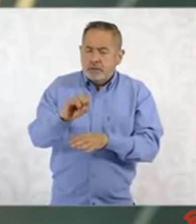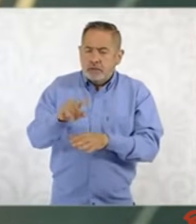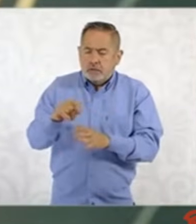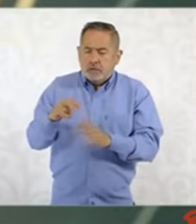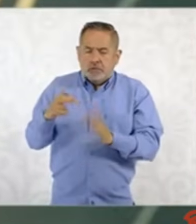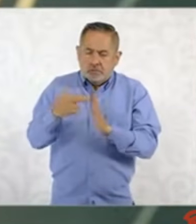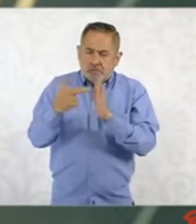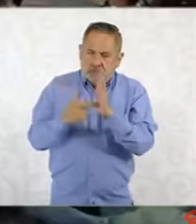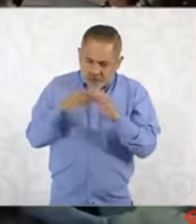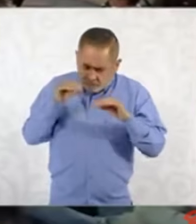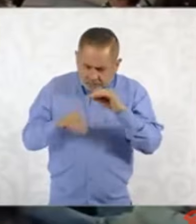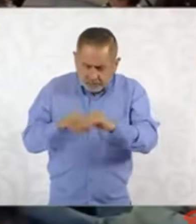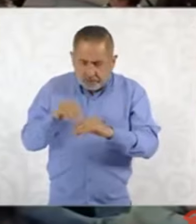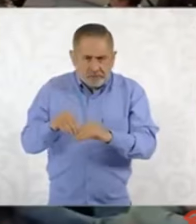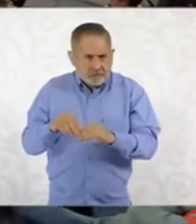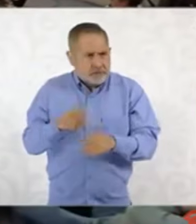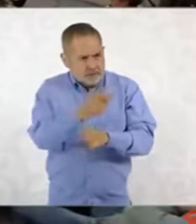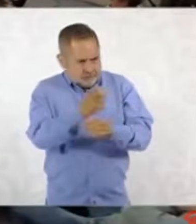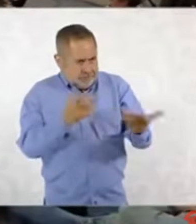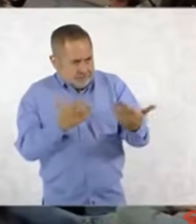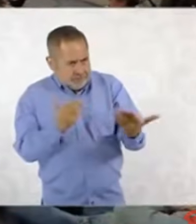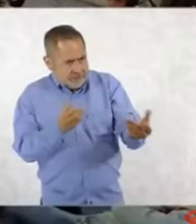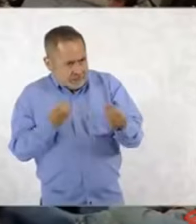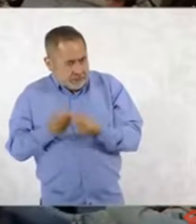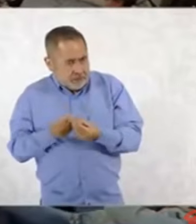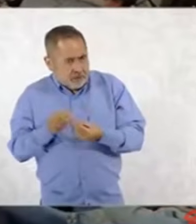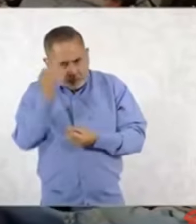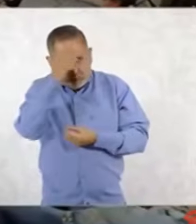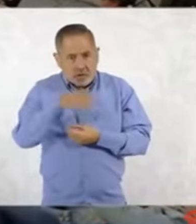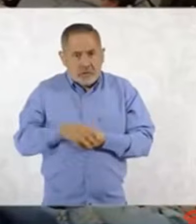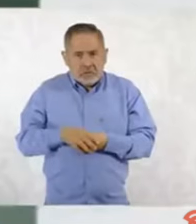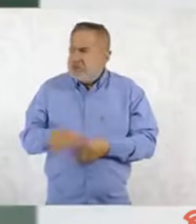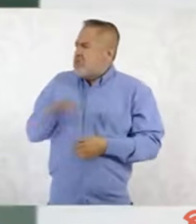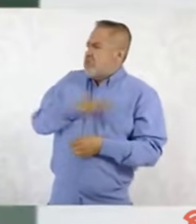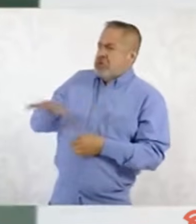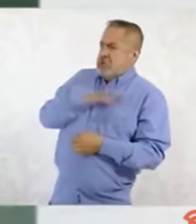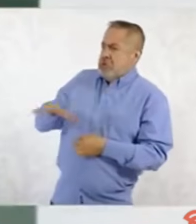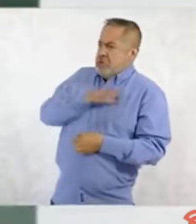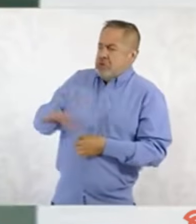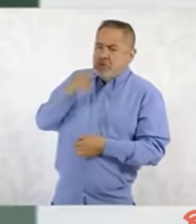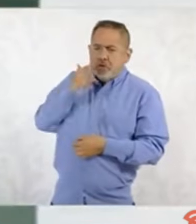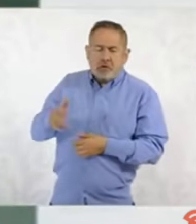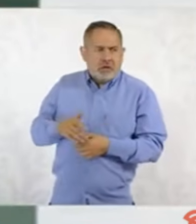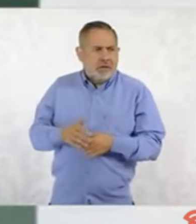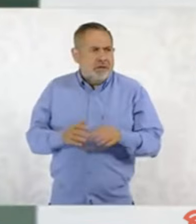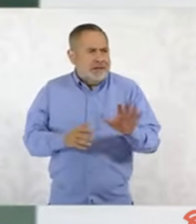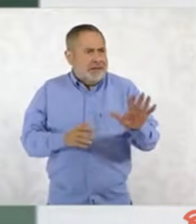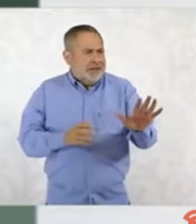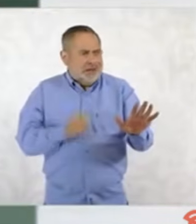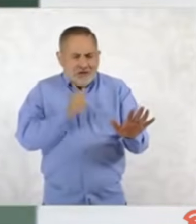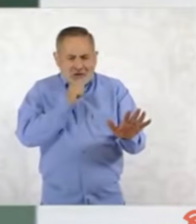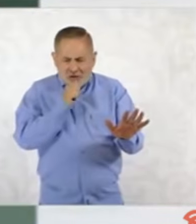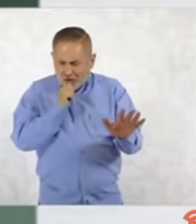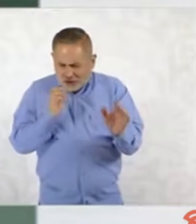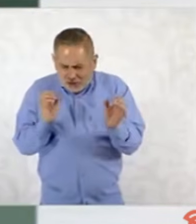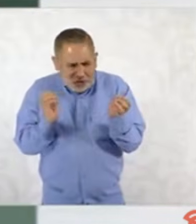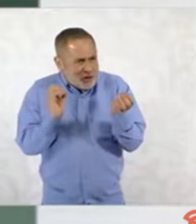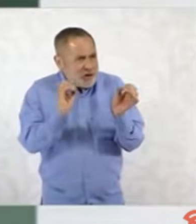iniciativa. Sin embargo, pues ya hay un rechazo a una iniciativa que todavía no